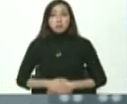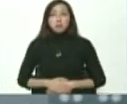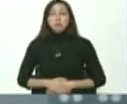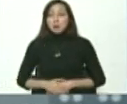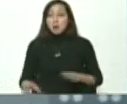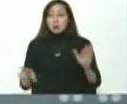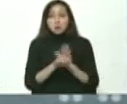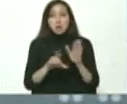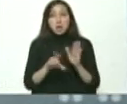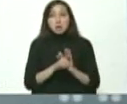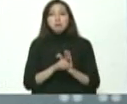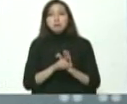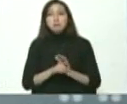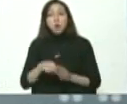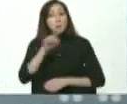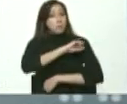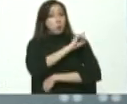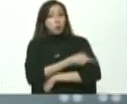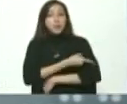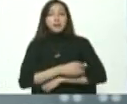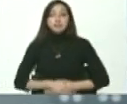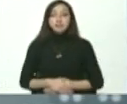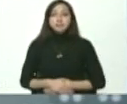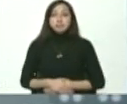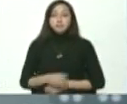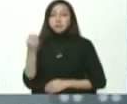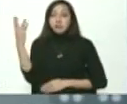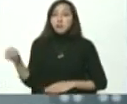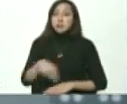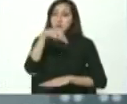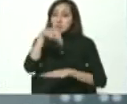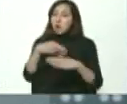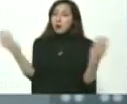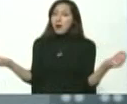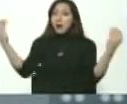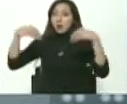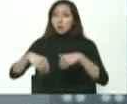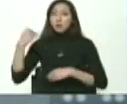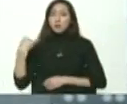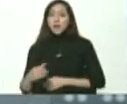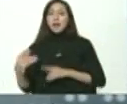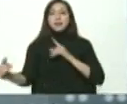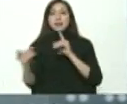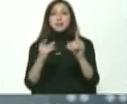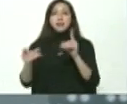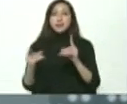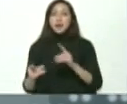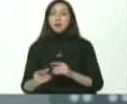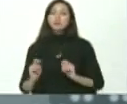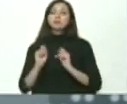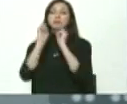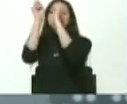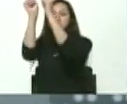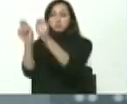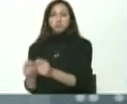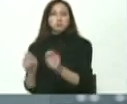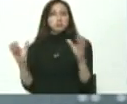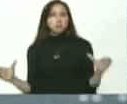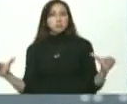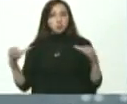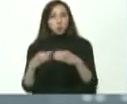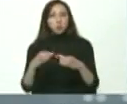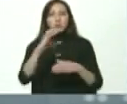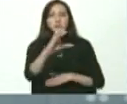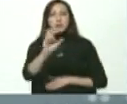legislativo de la nación. La Asamblea Nacional, en un gran acuerdo político de diálogo, designó el nuevo Consejo Nacional